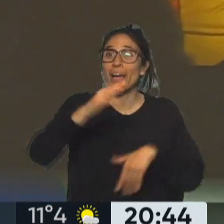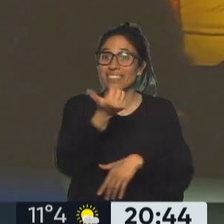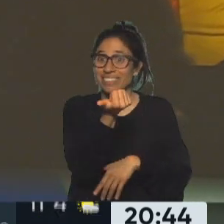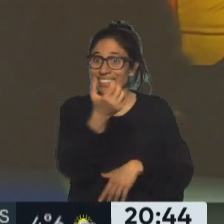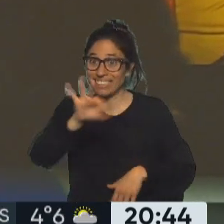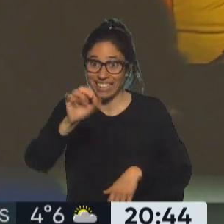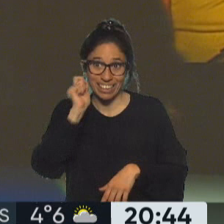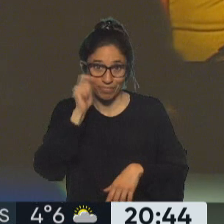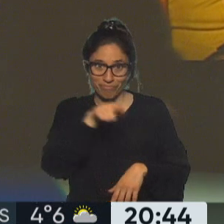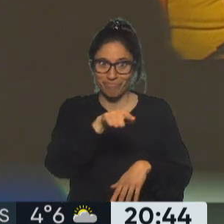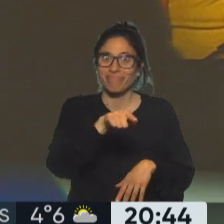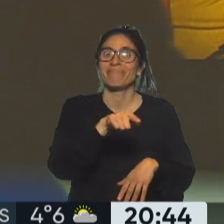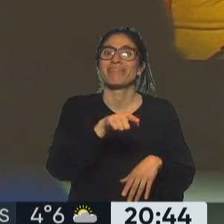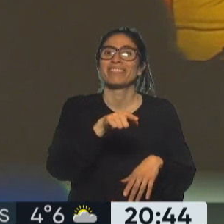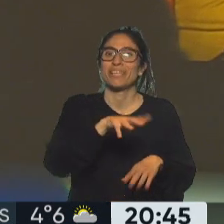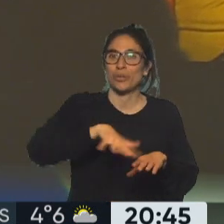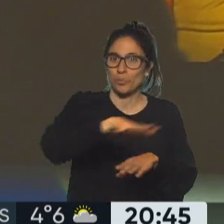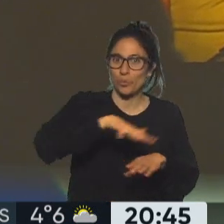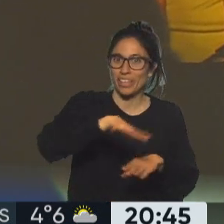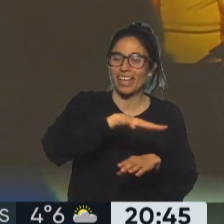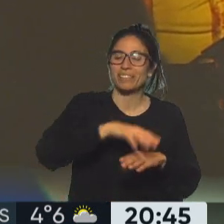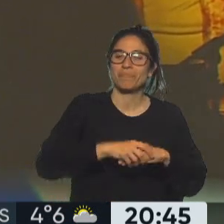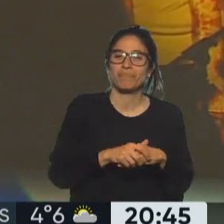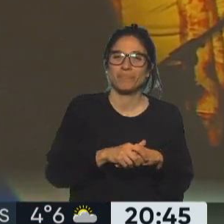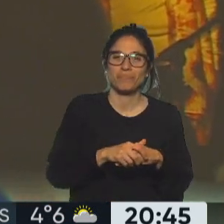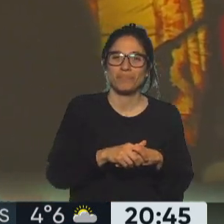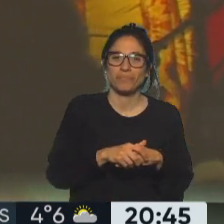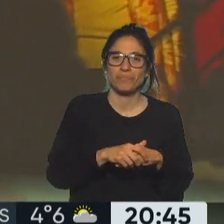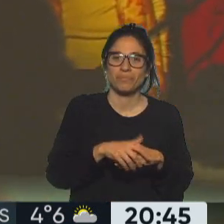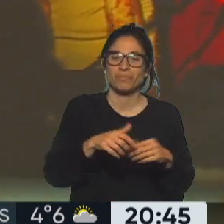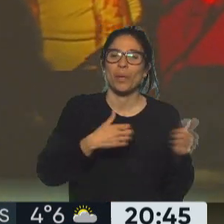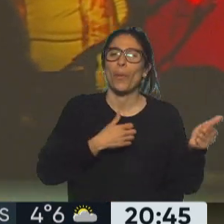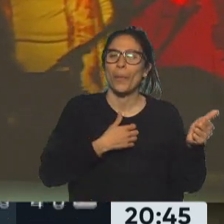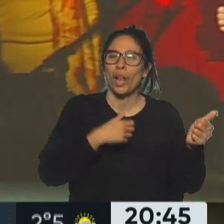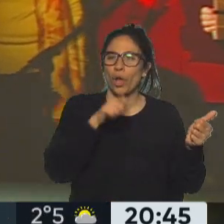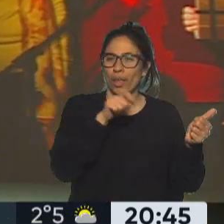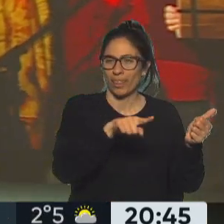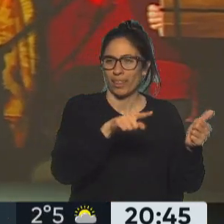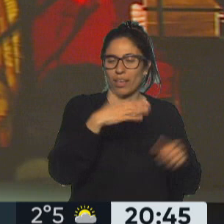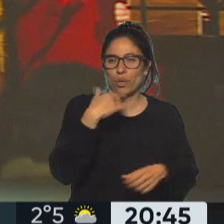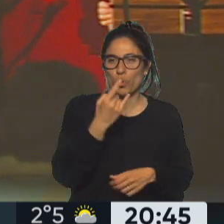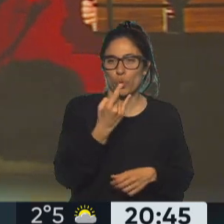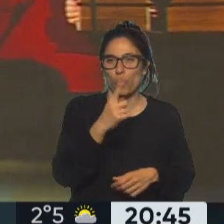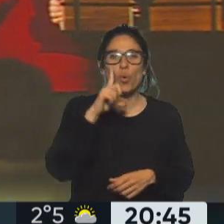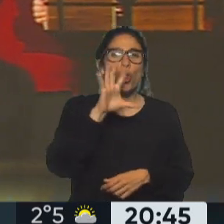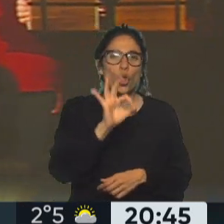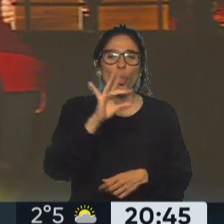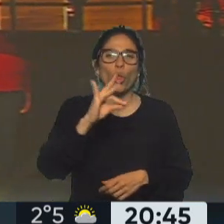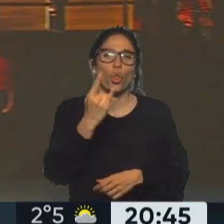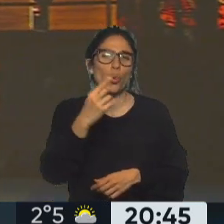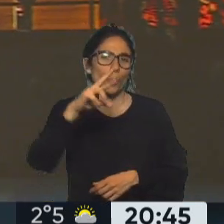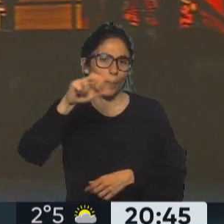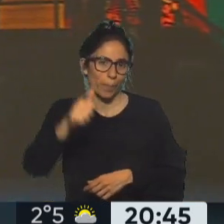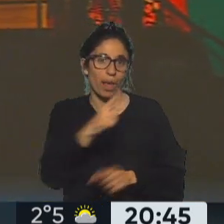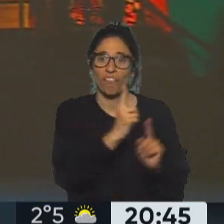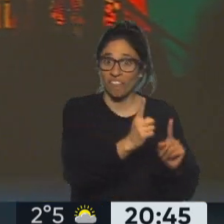este momento parte de la comunidad más de 60 y menos también debe estar en la milonga de Julio Dupla, que hasta las 10 de la noche tiene mucha actividad en el 25 de mayo.